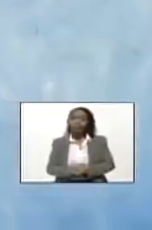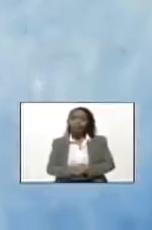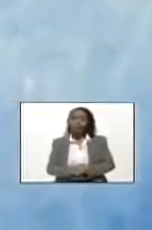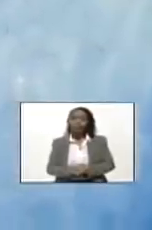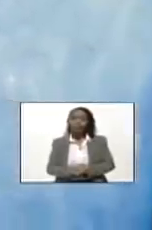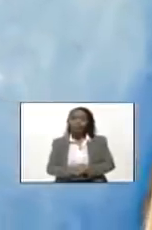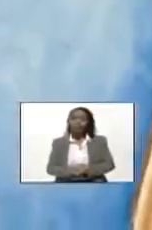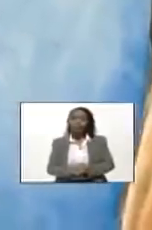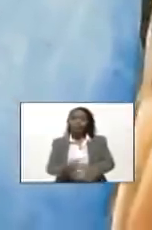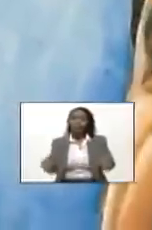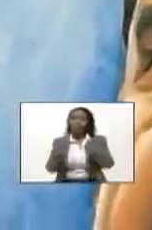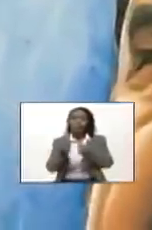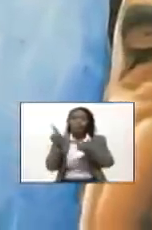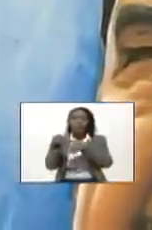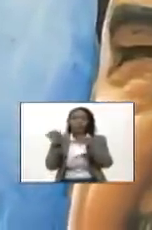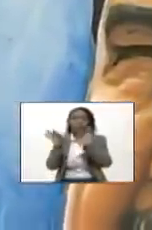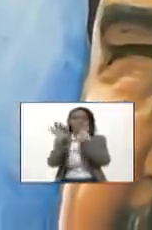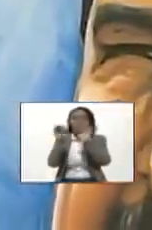este regalo